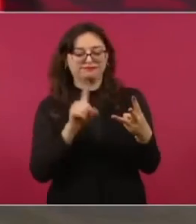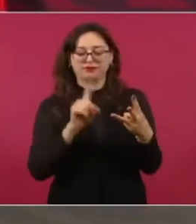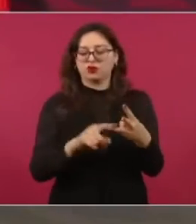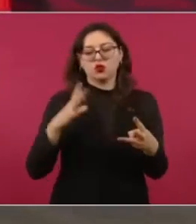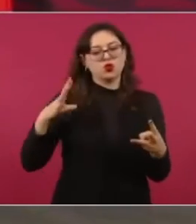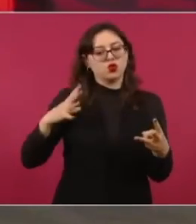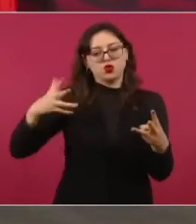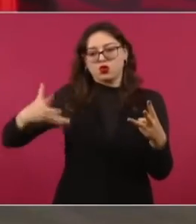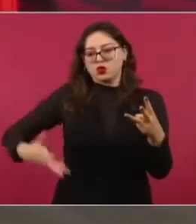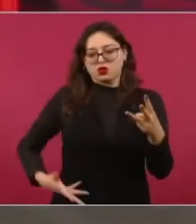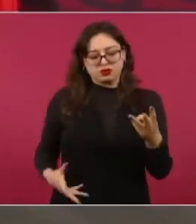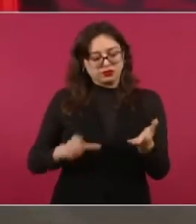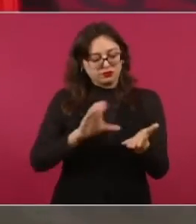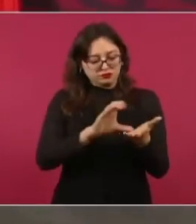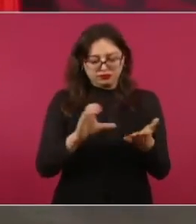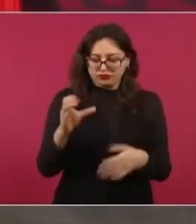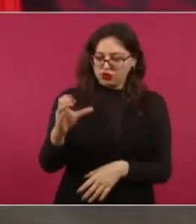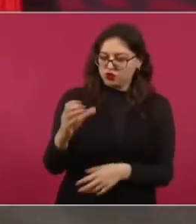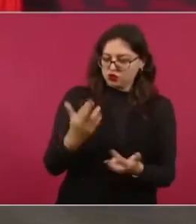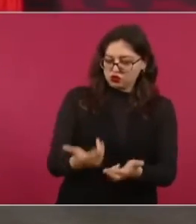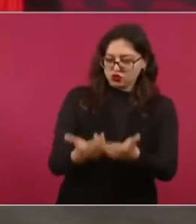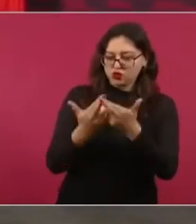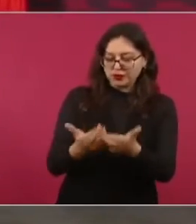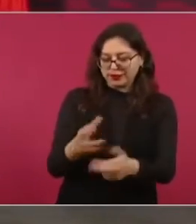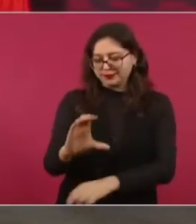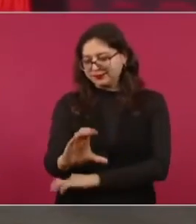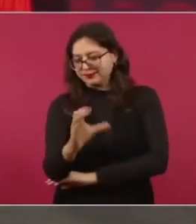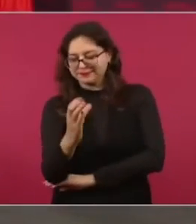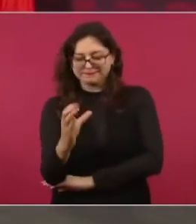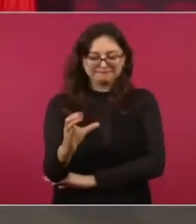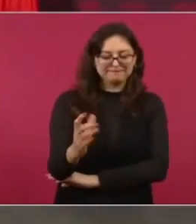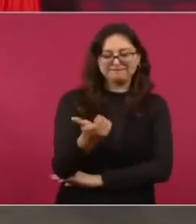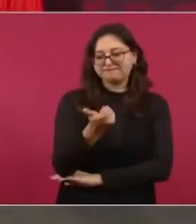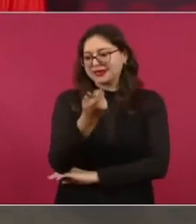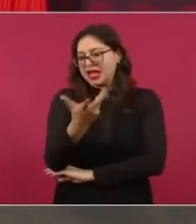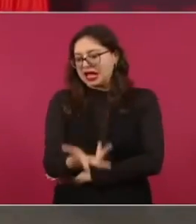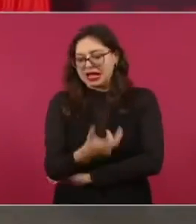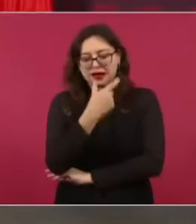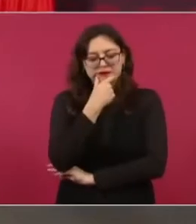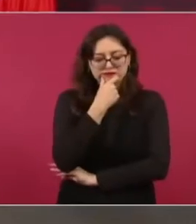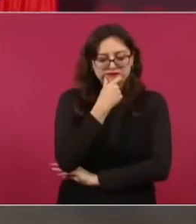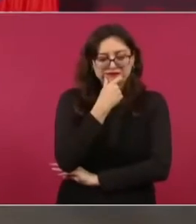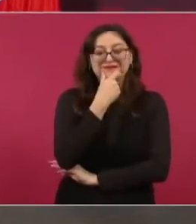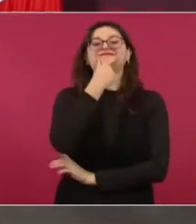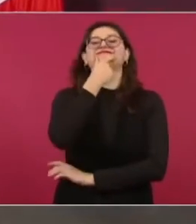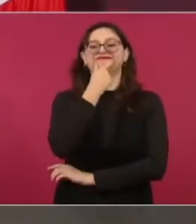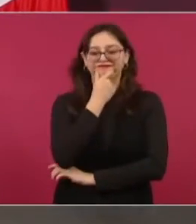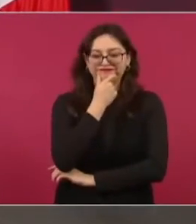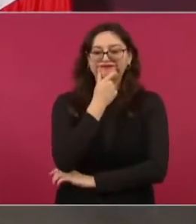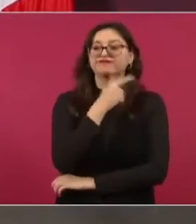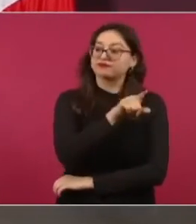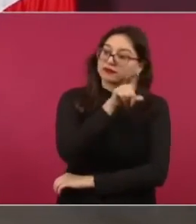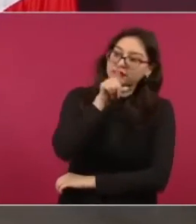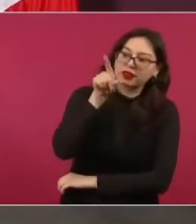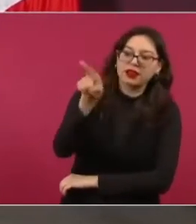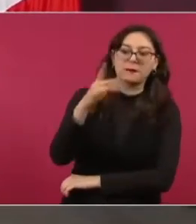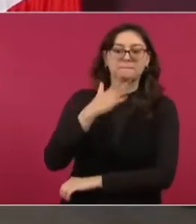decidimos utilizar parte de ese dinero para entregar de manera gratuita los libros de secundaria,